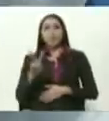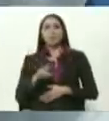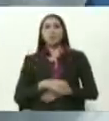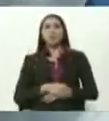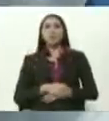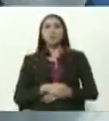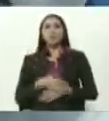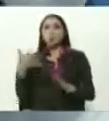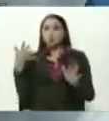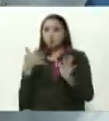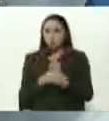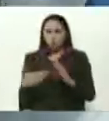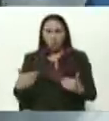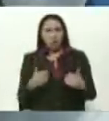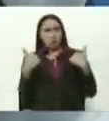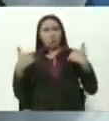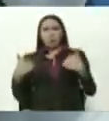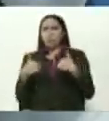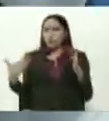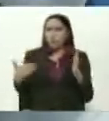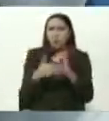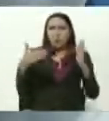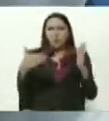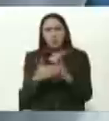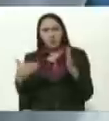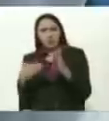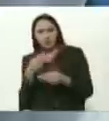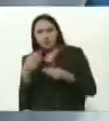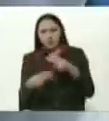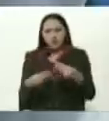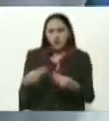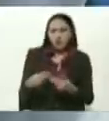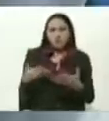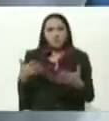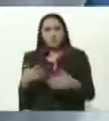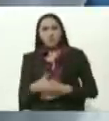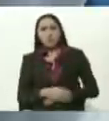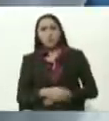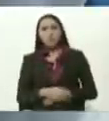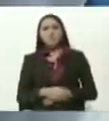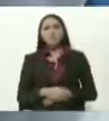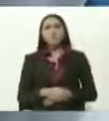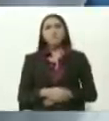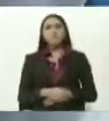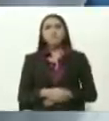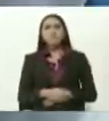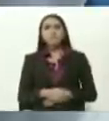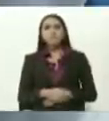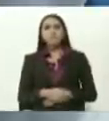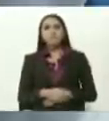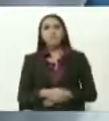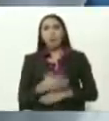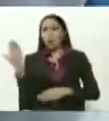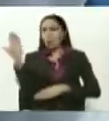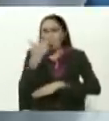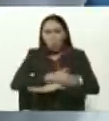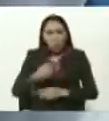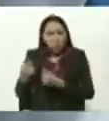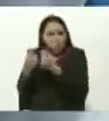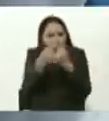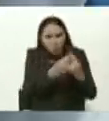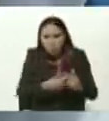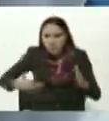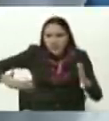en medio del asedio, en medio de tantas amenazas, en medio de tantas agresiones, bloqueos económicos,